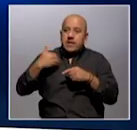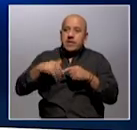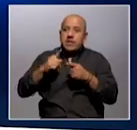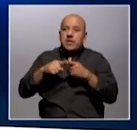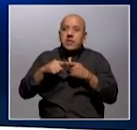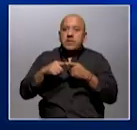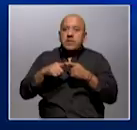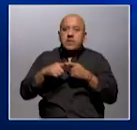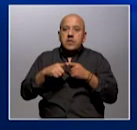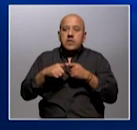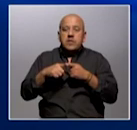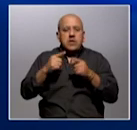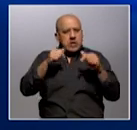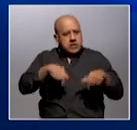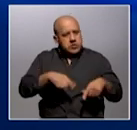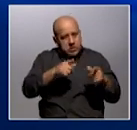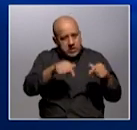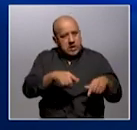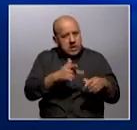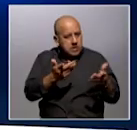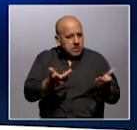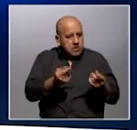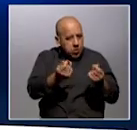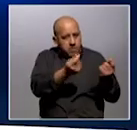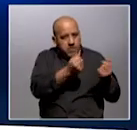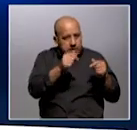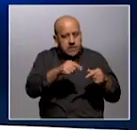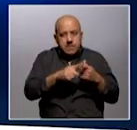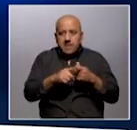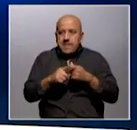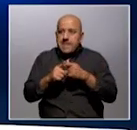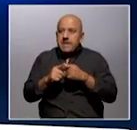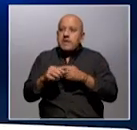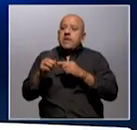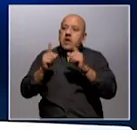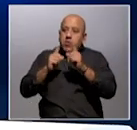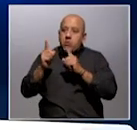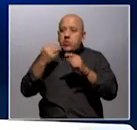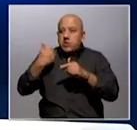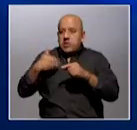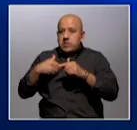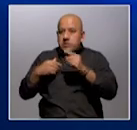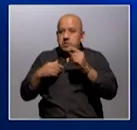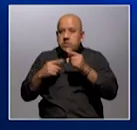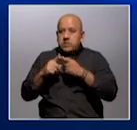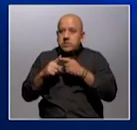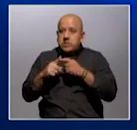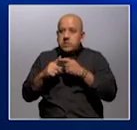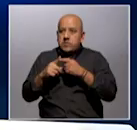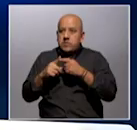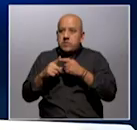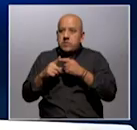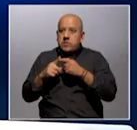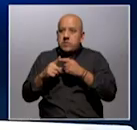en euros se consume acá bueno llegaron algunos del argentino el tipo de sí